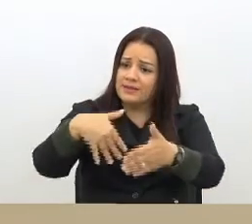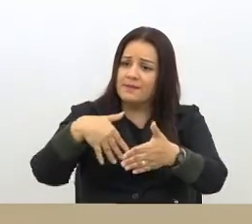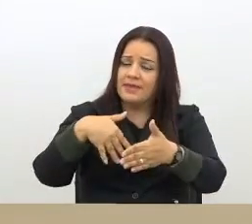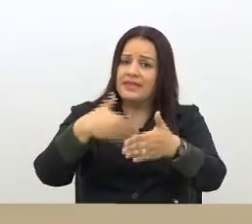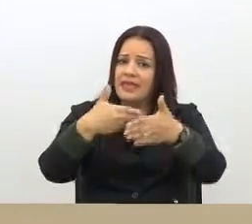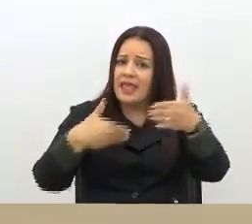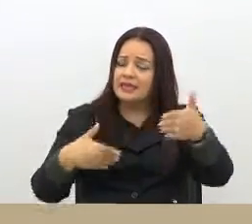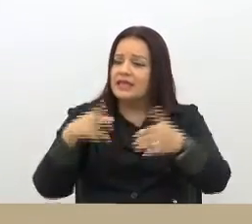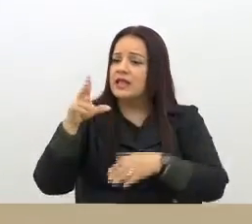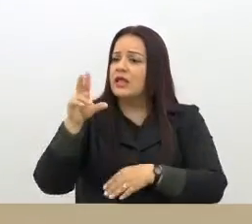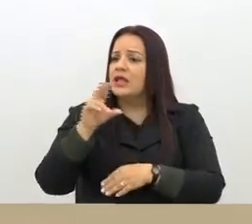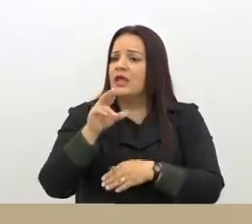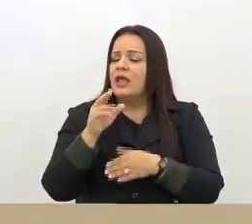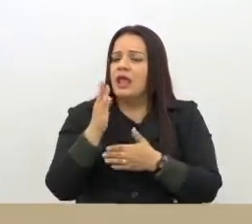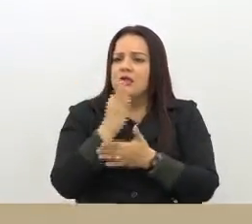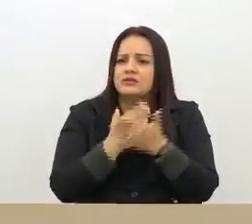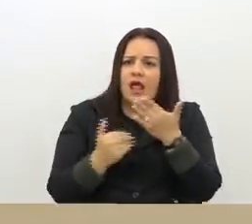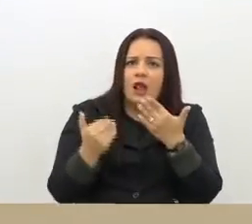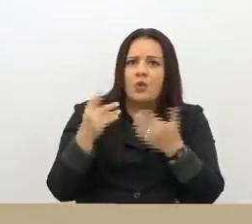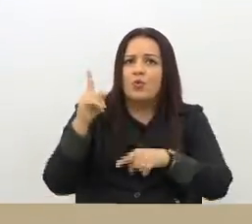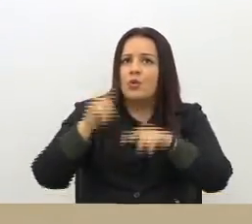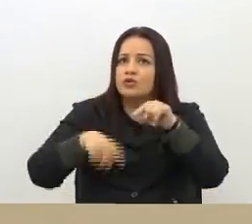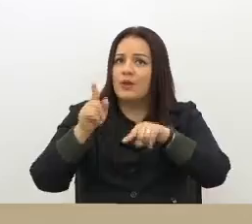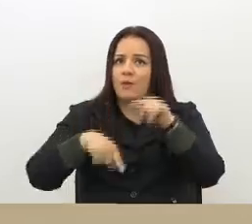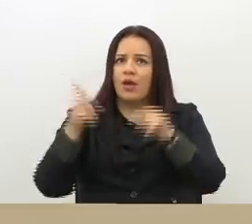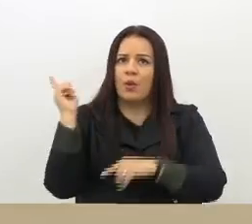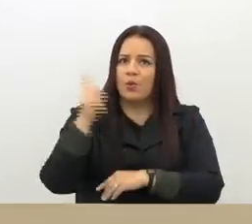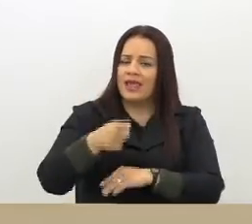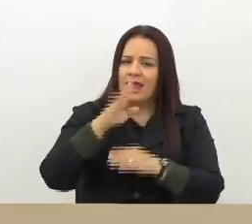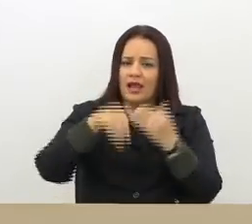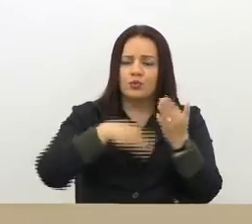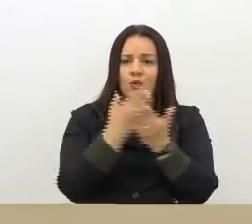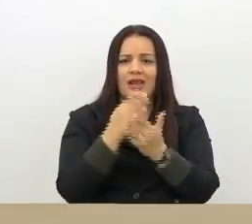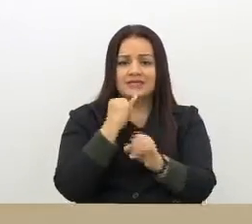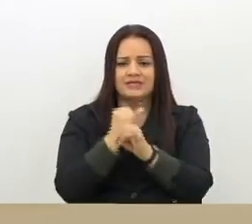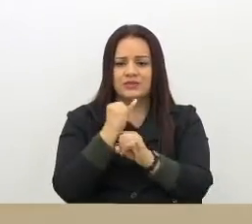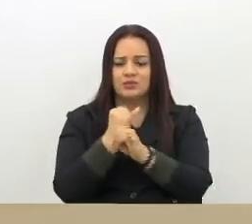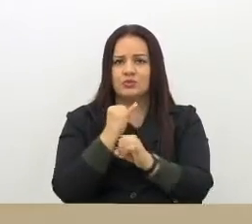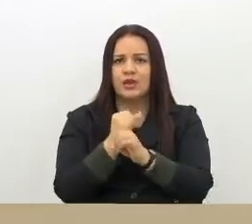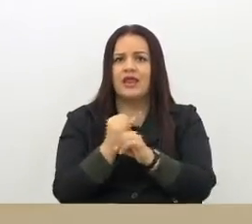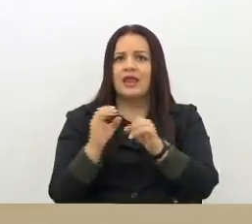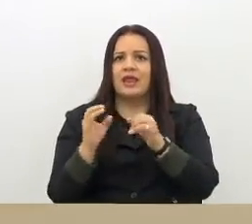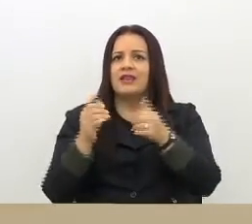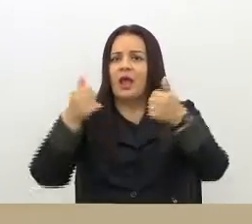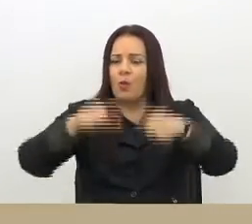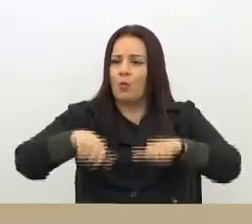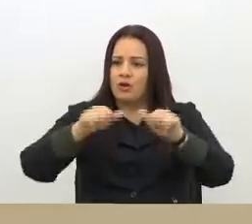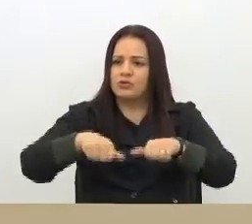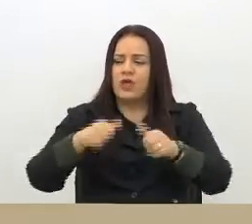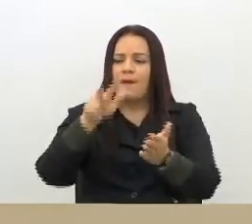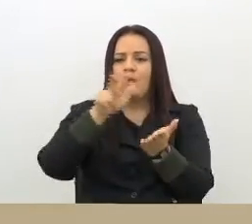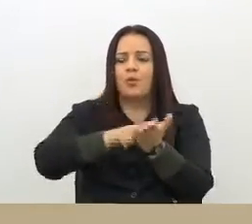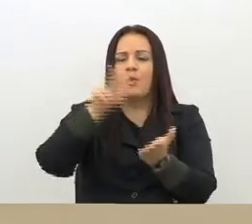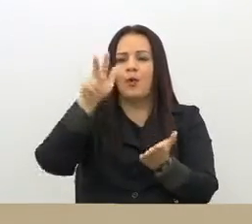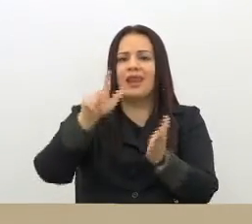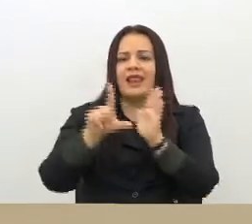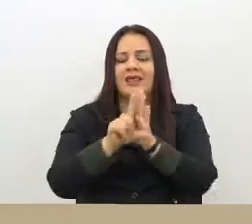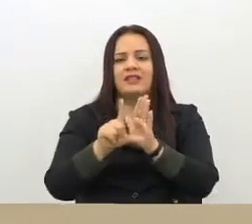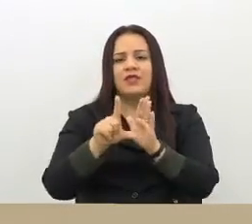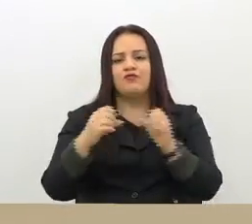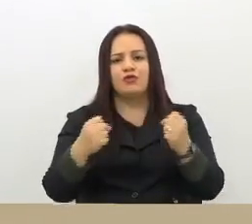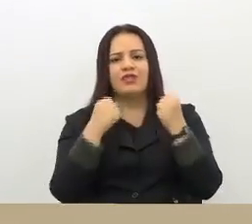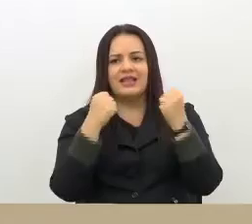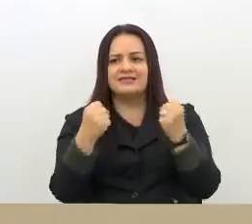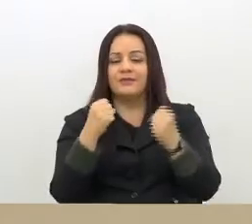puede, es un portillo o no se puede obligar a todas las instituciones conforme se aprobó la ley de fortalecimiento para que hagan